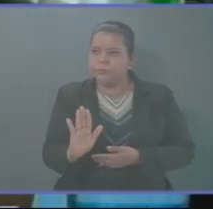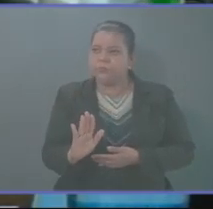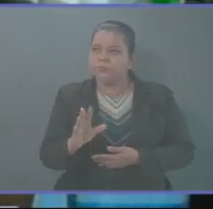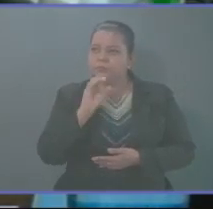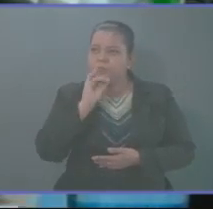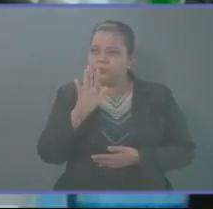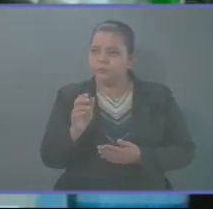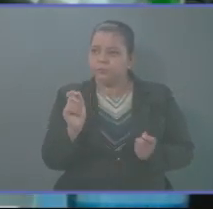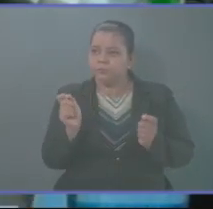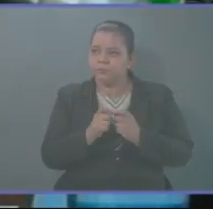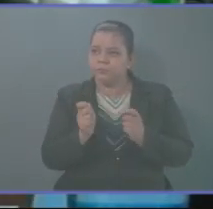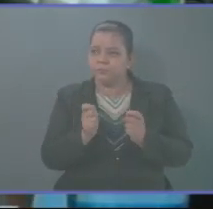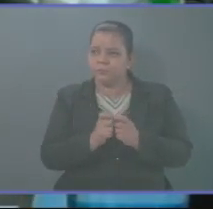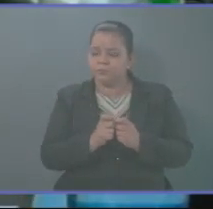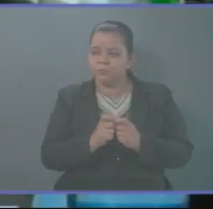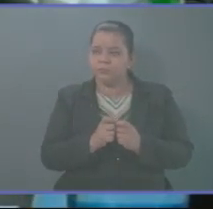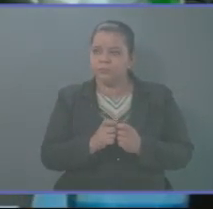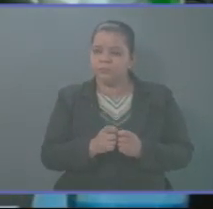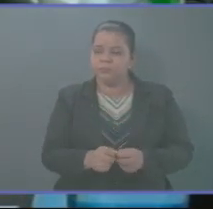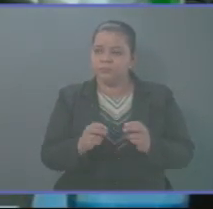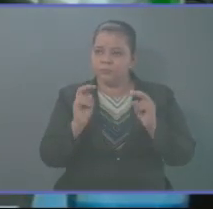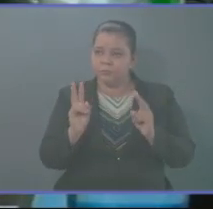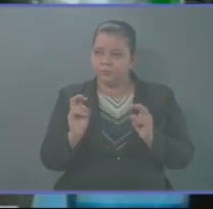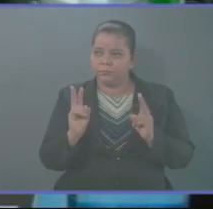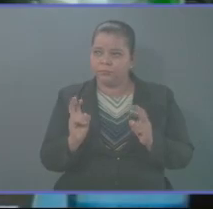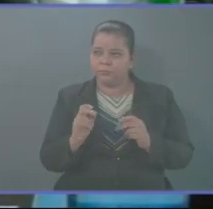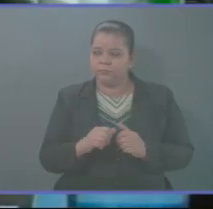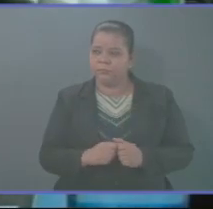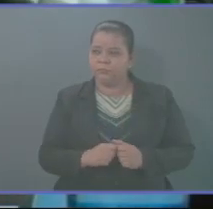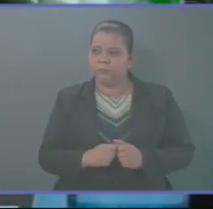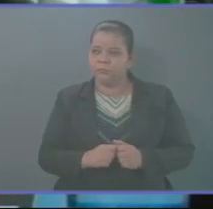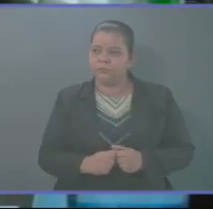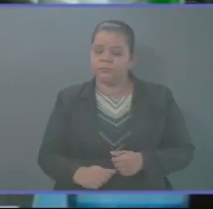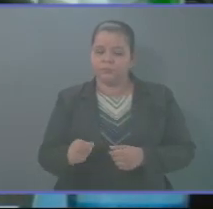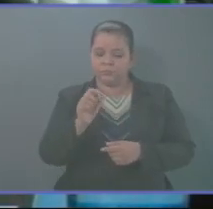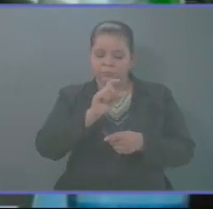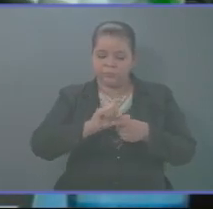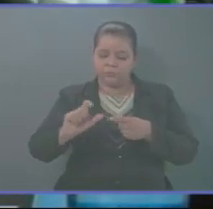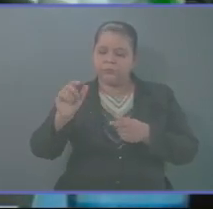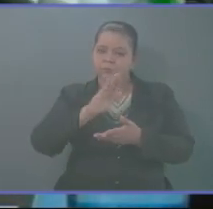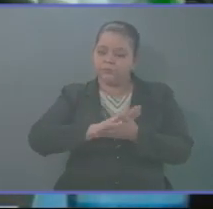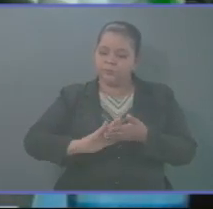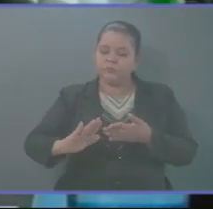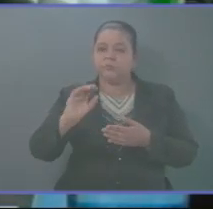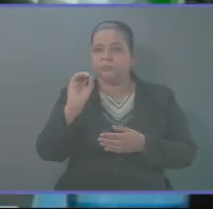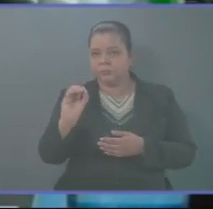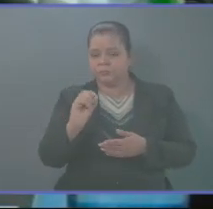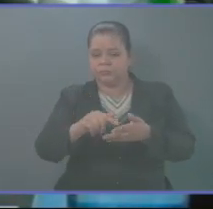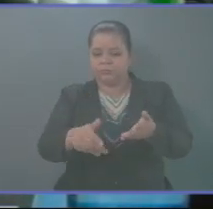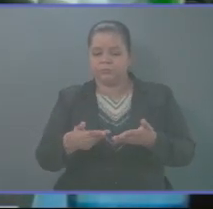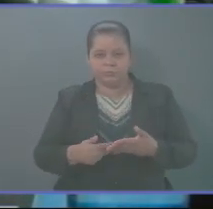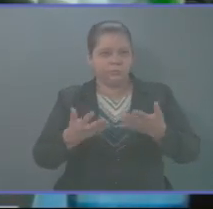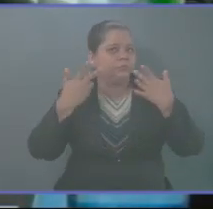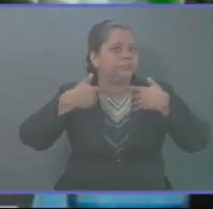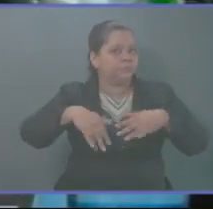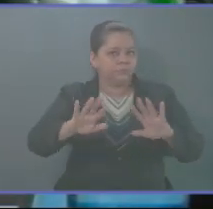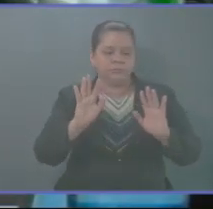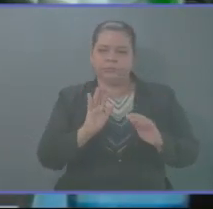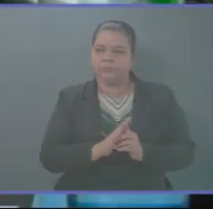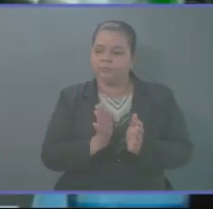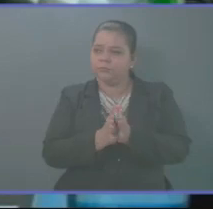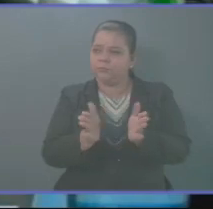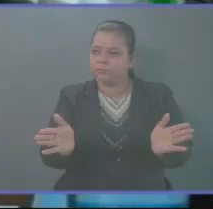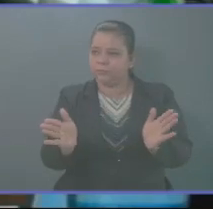refiere específicamente al de Semana Santa o al derecho que ya tienen los trabajadores en general,